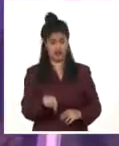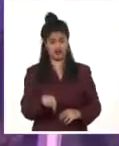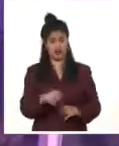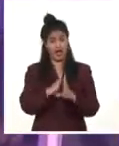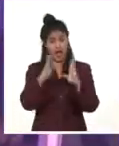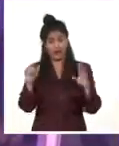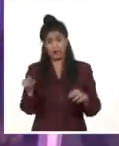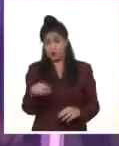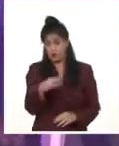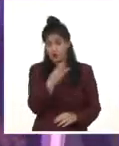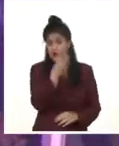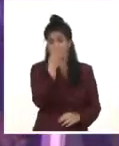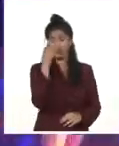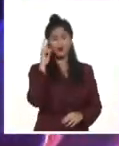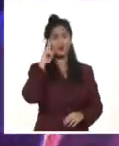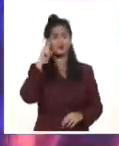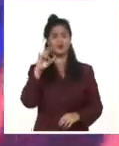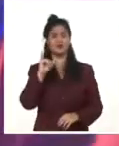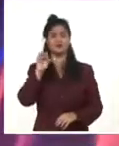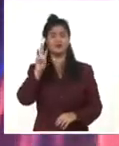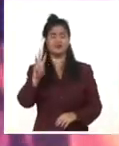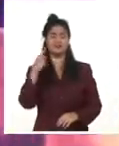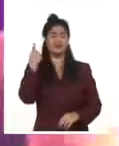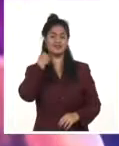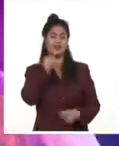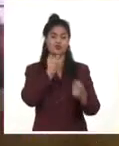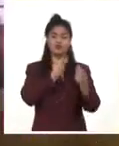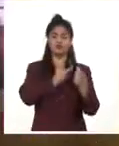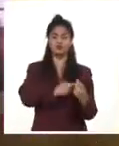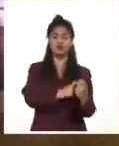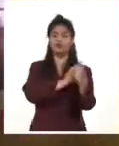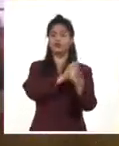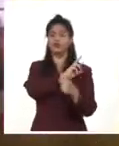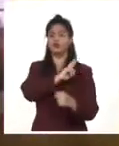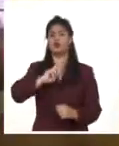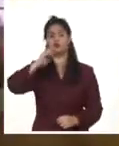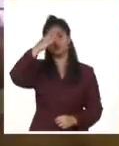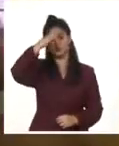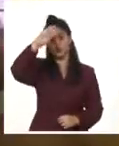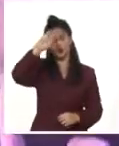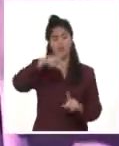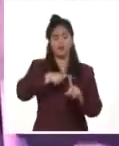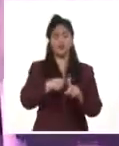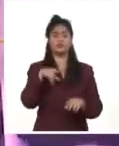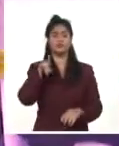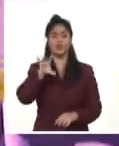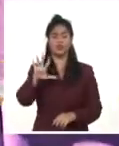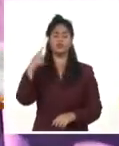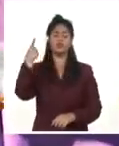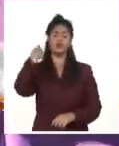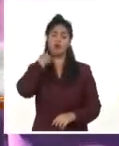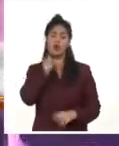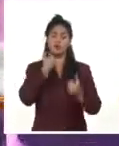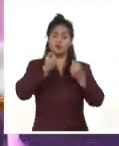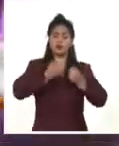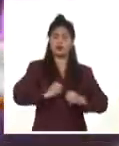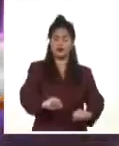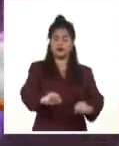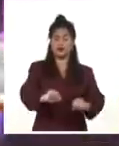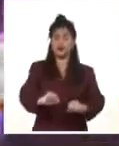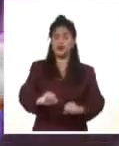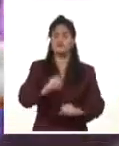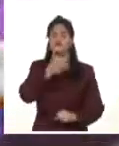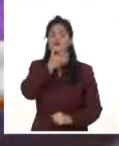los aniversarios 63 del triunfo de la Revolución Cubana y 95 del natalicio del líder histórico Fidel Castro Ruz.